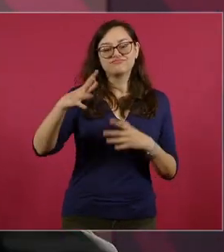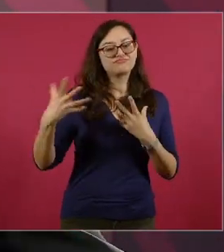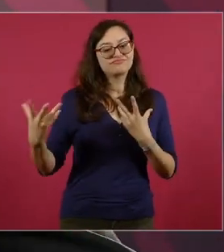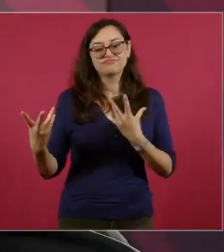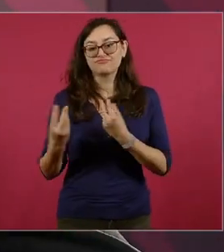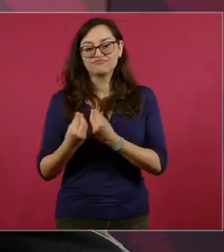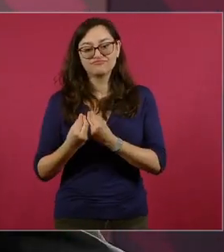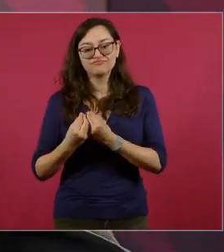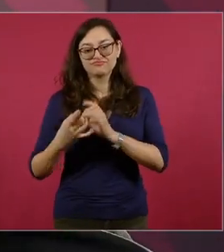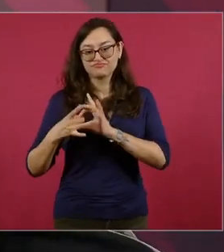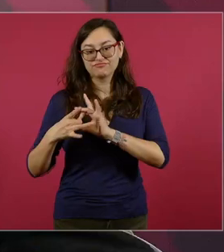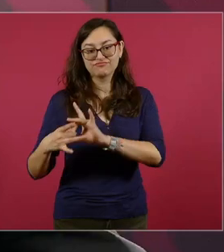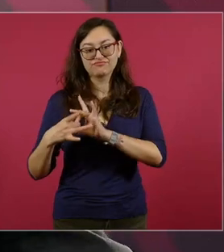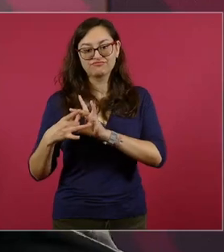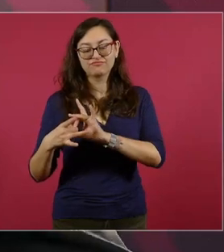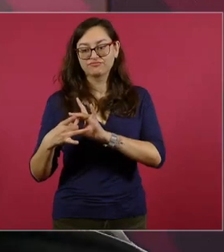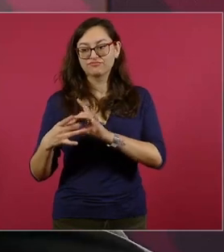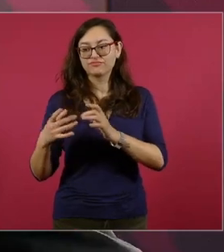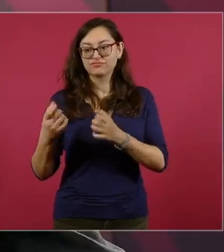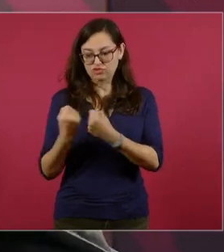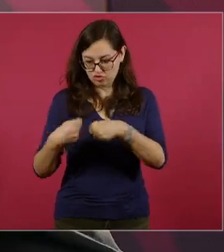de aliarse con Zapata.